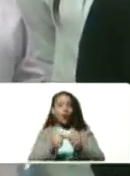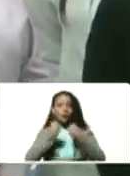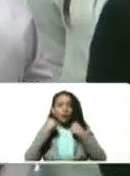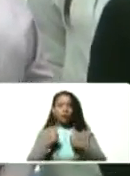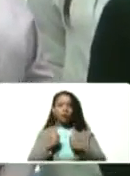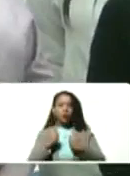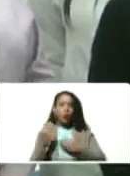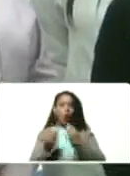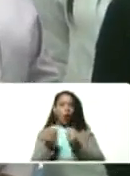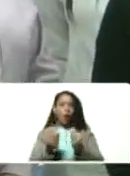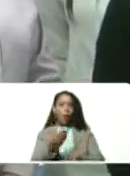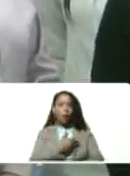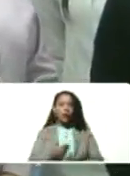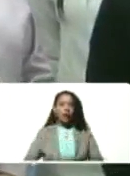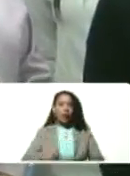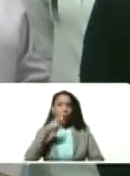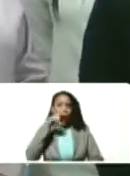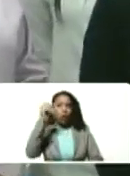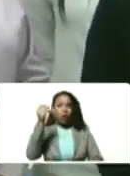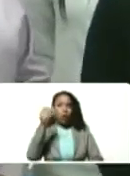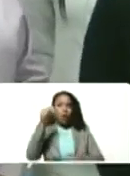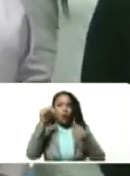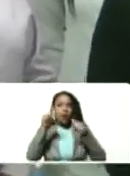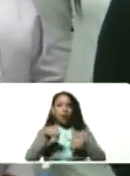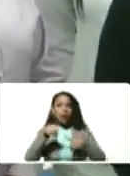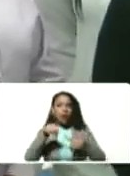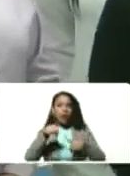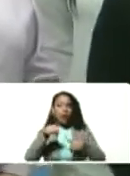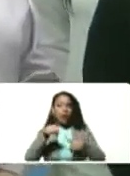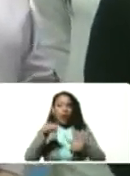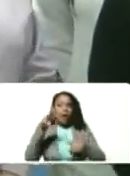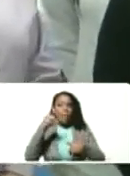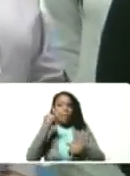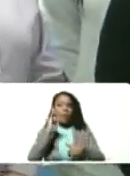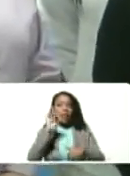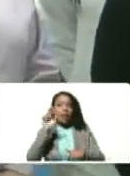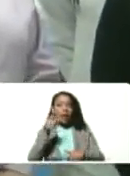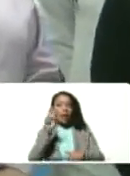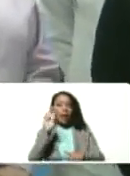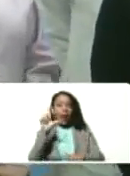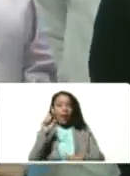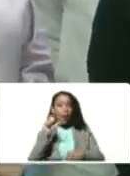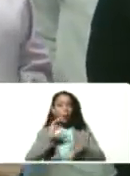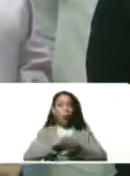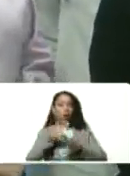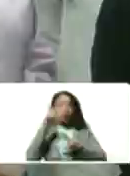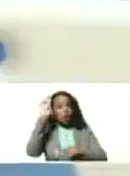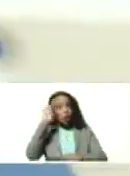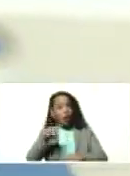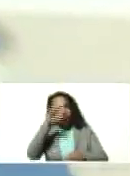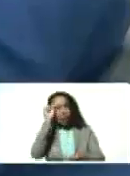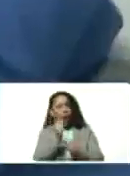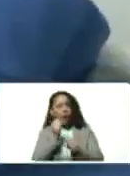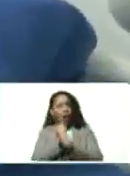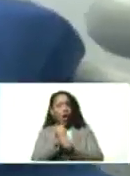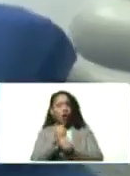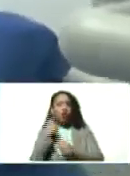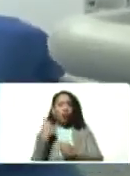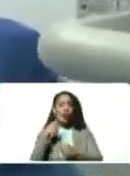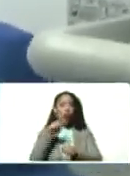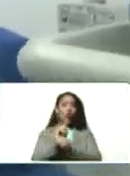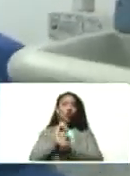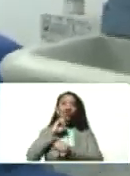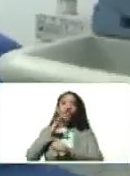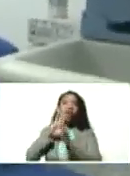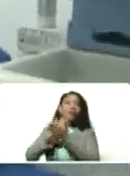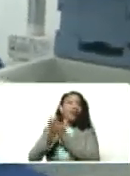como el presidente Nicolás Maduro y Díaz-Canel, siguen trabajando día a día porque no se convierta solamente en historia, sino sea